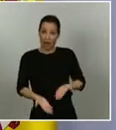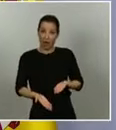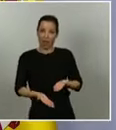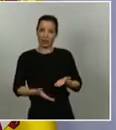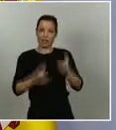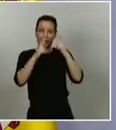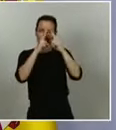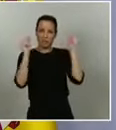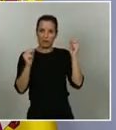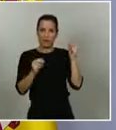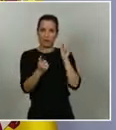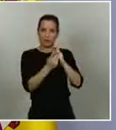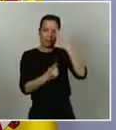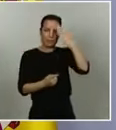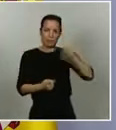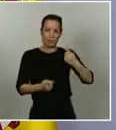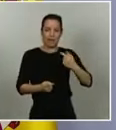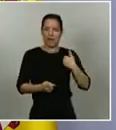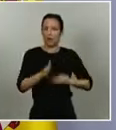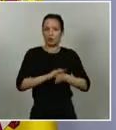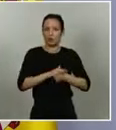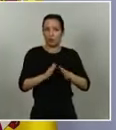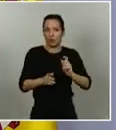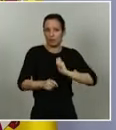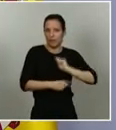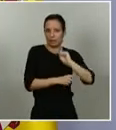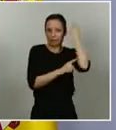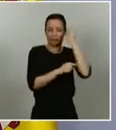elemento de éxito. En el estudio han participado